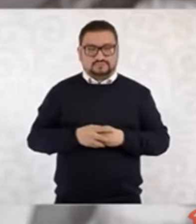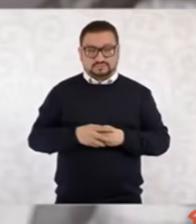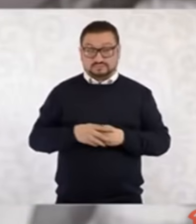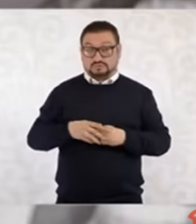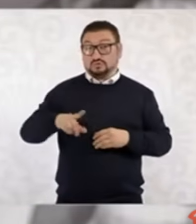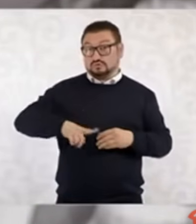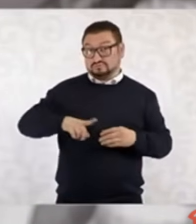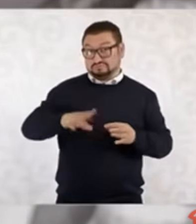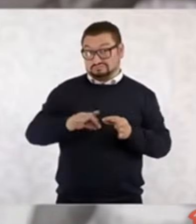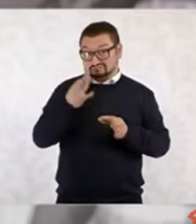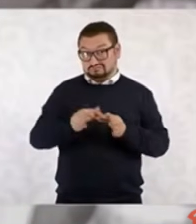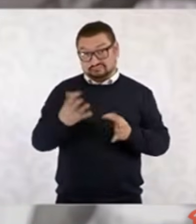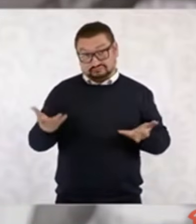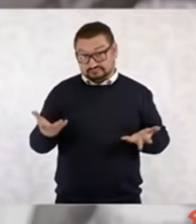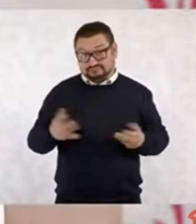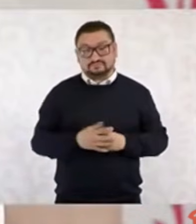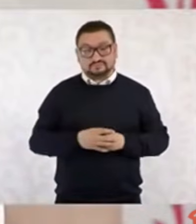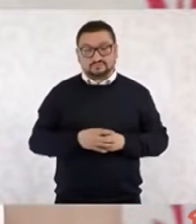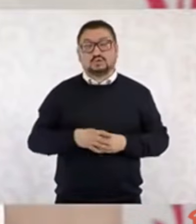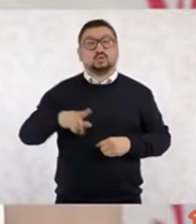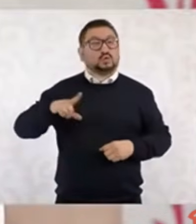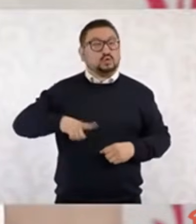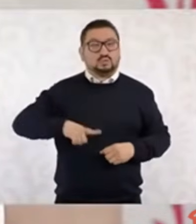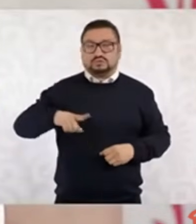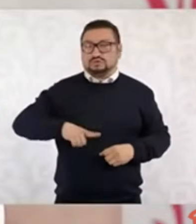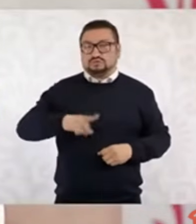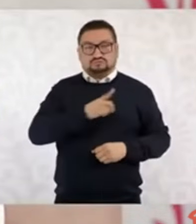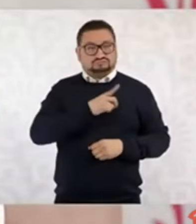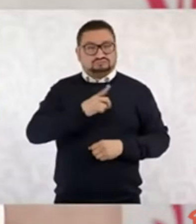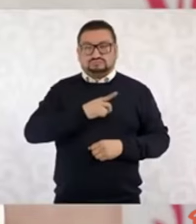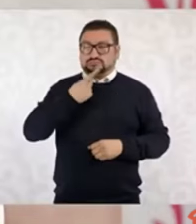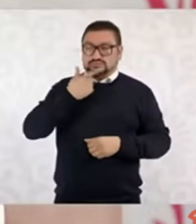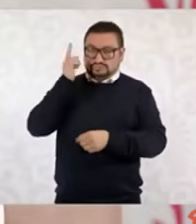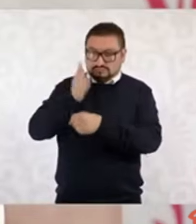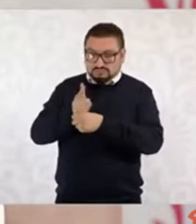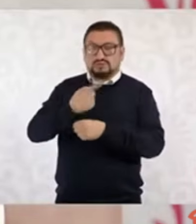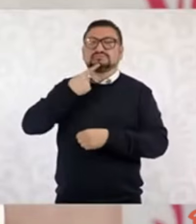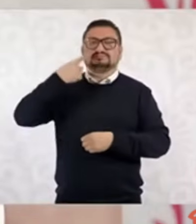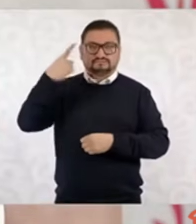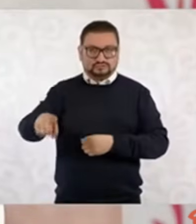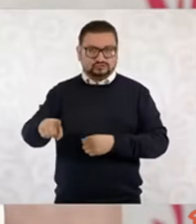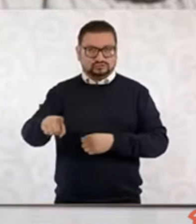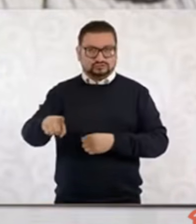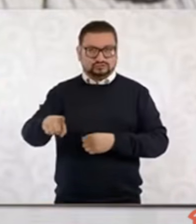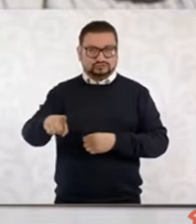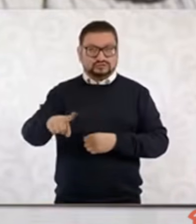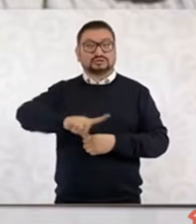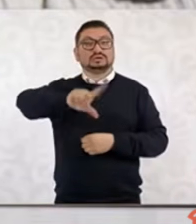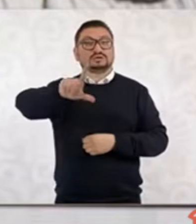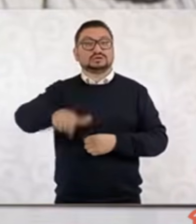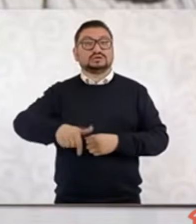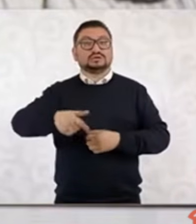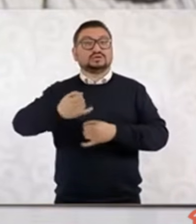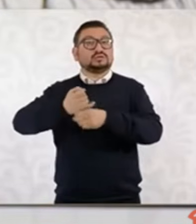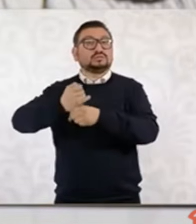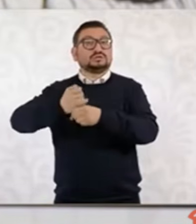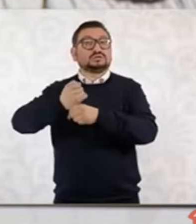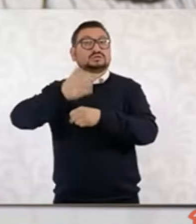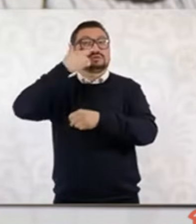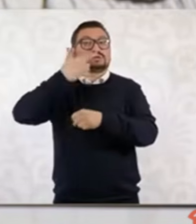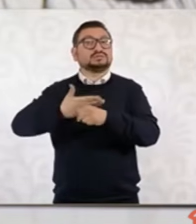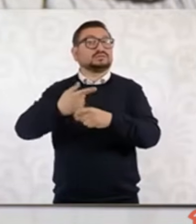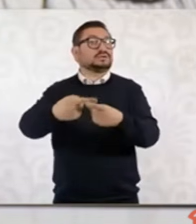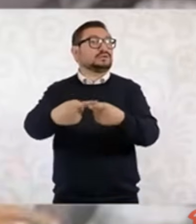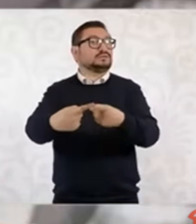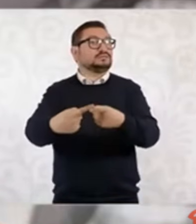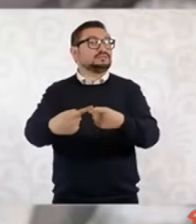¿no? Primero, el propio gobierno denuncia. ¿A quién le corresponde hacer la investigación